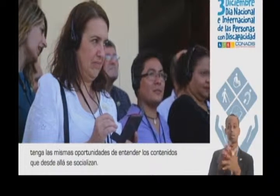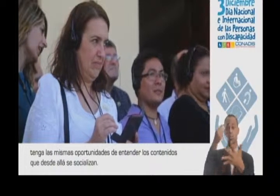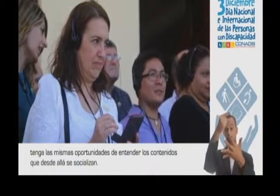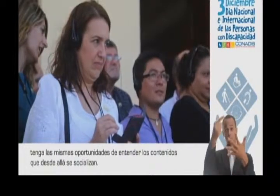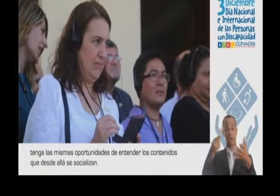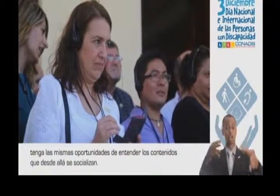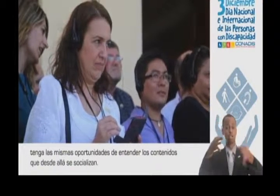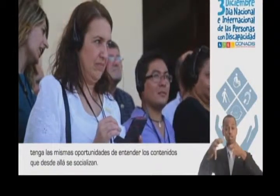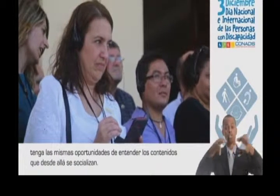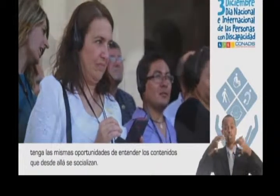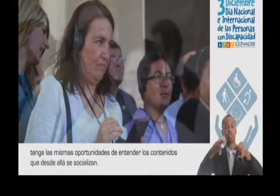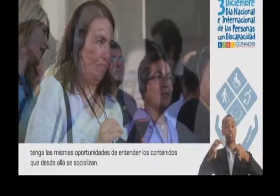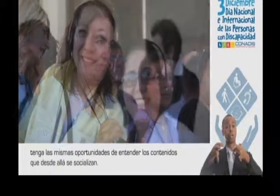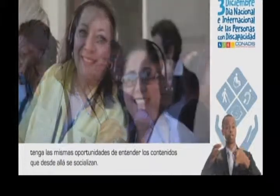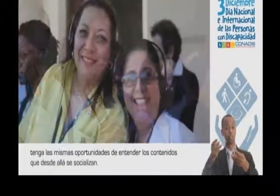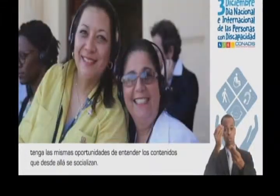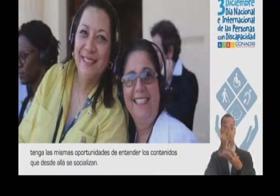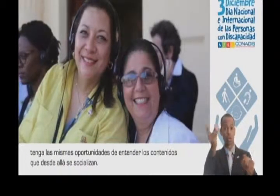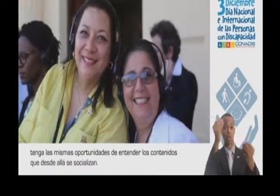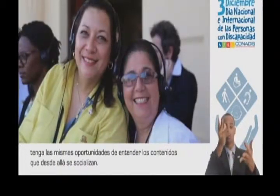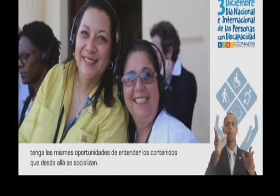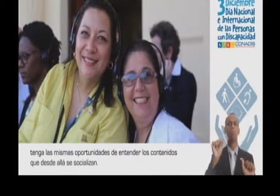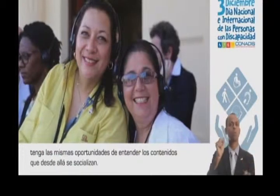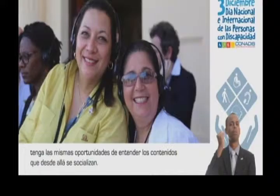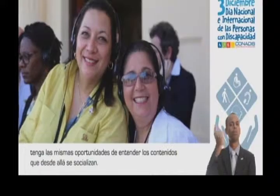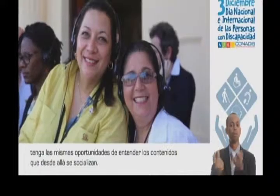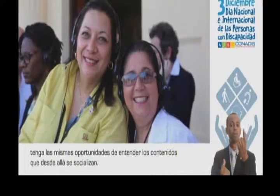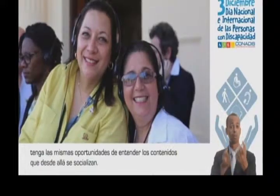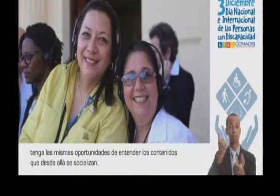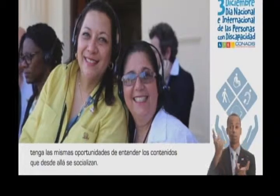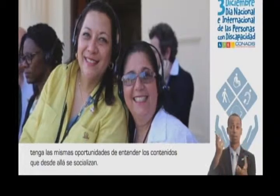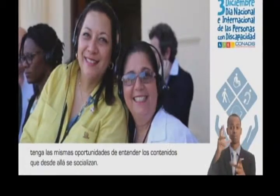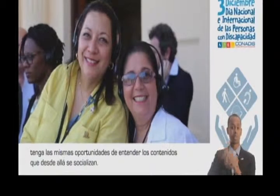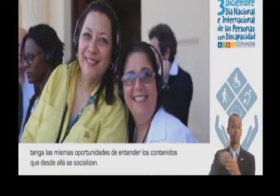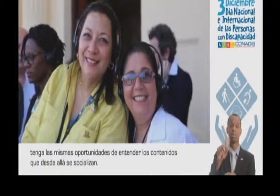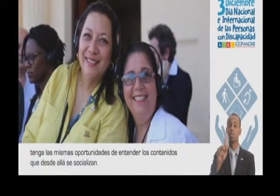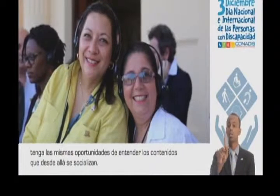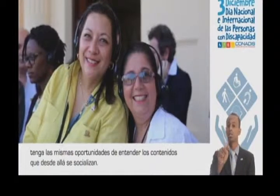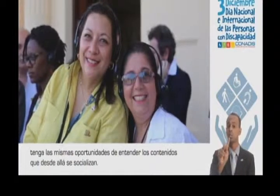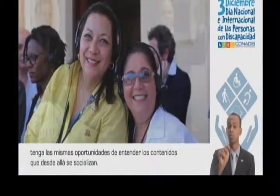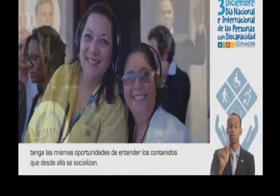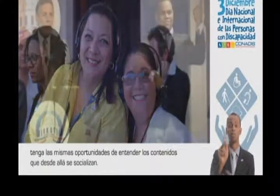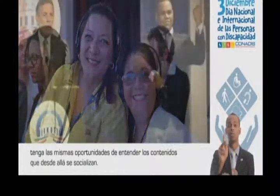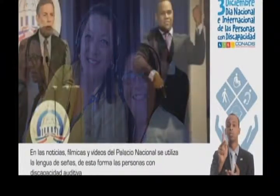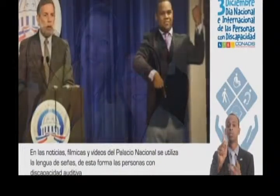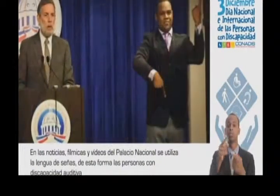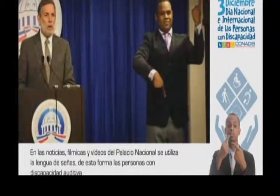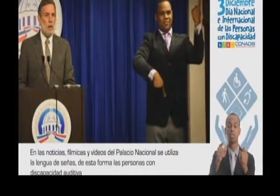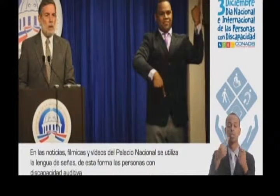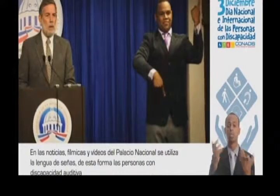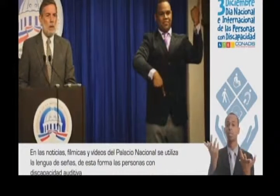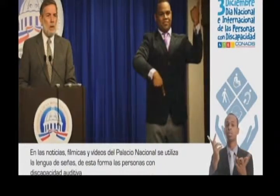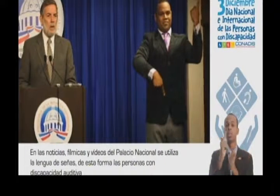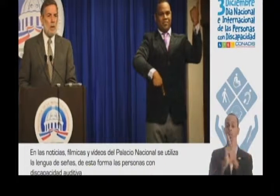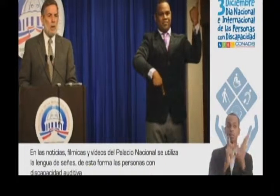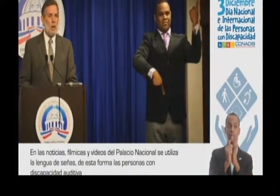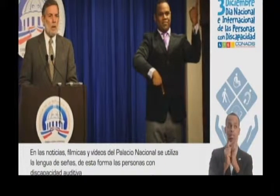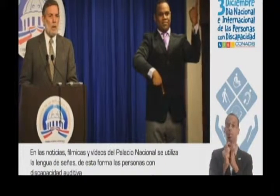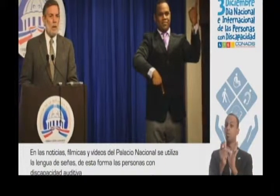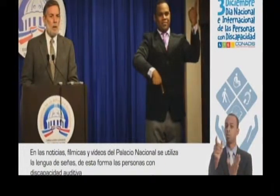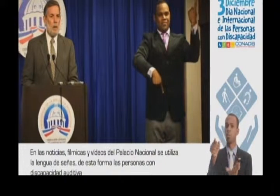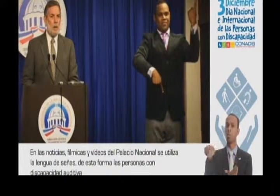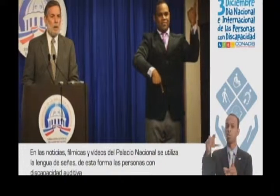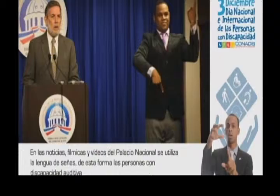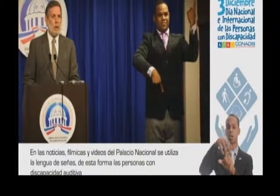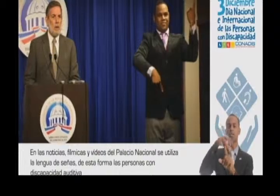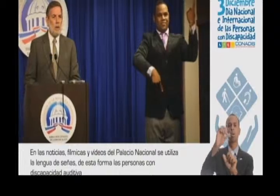ha ido preparando a la persona con discapacidad para el trabajo. Junto con Infotep se han formado muchísimas personas con discapacidad en